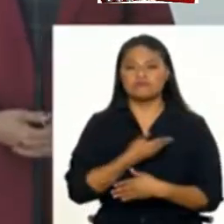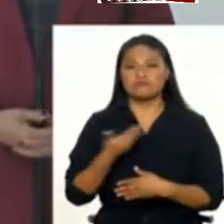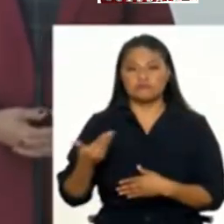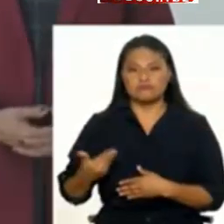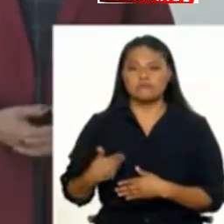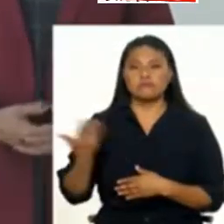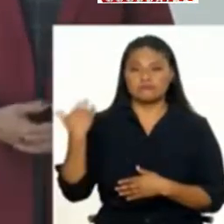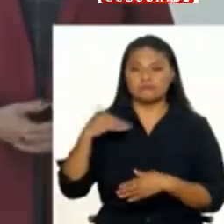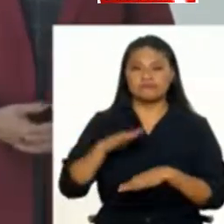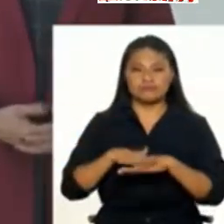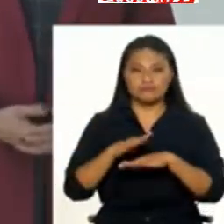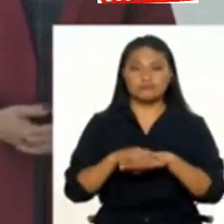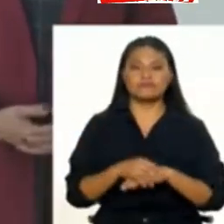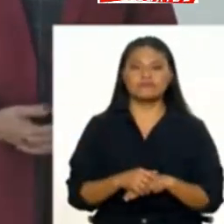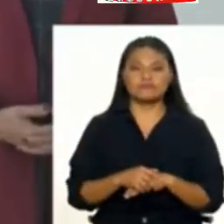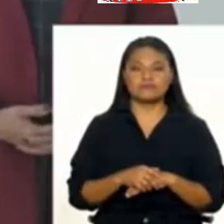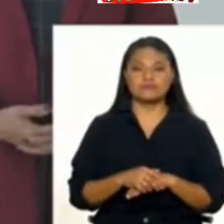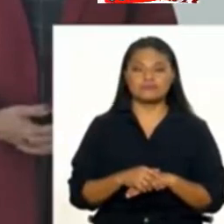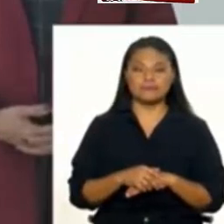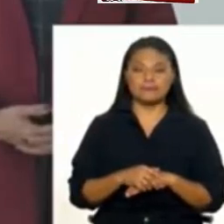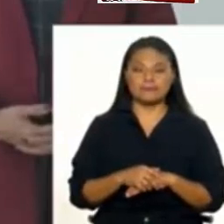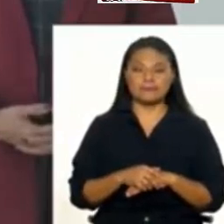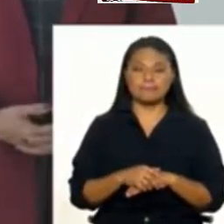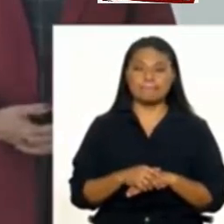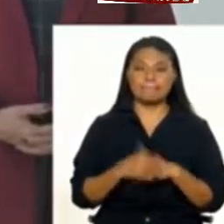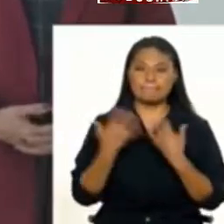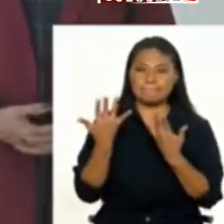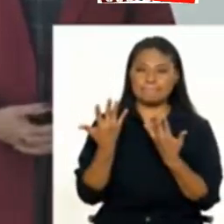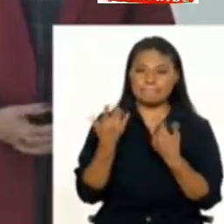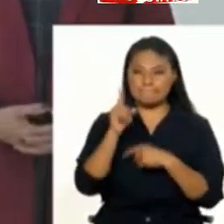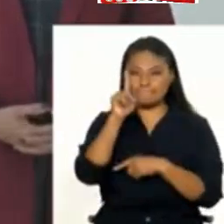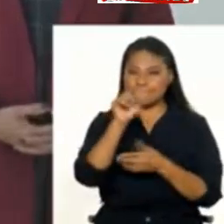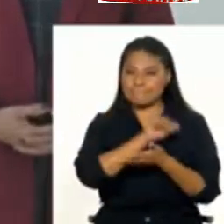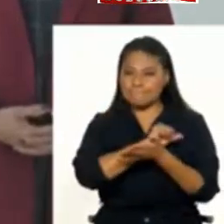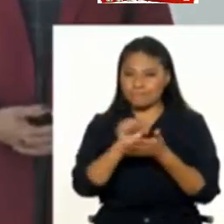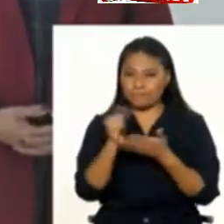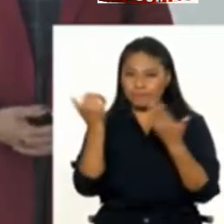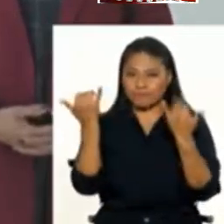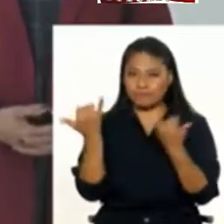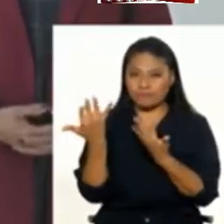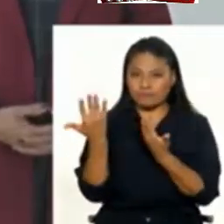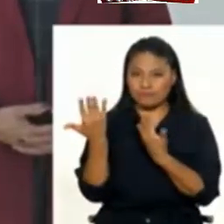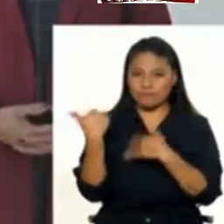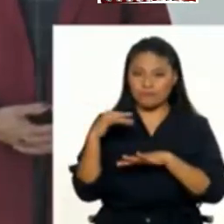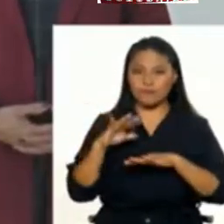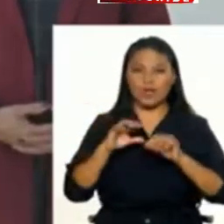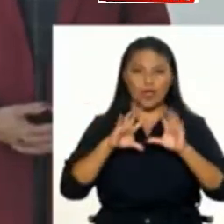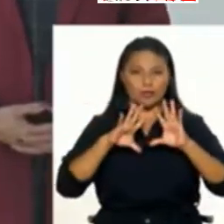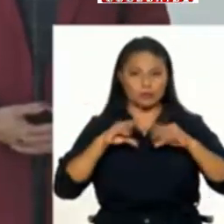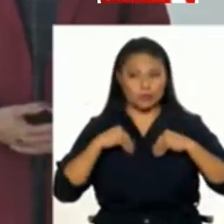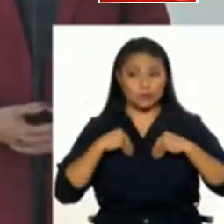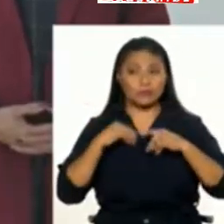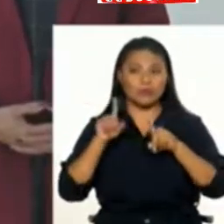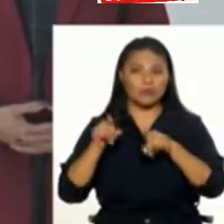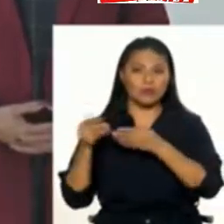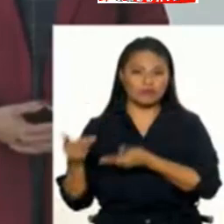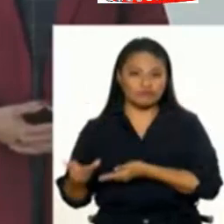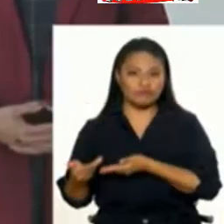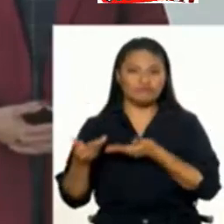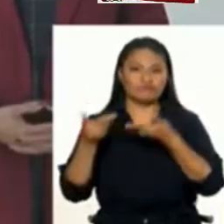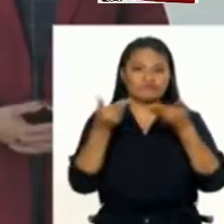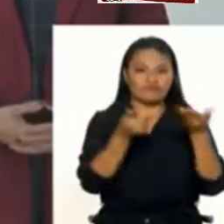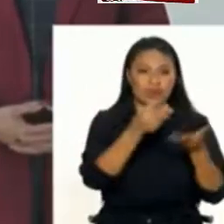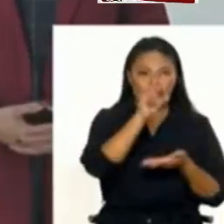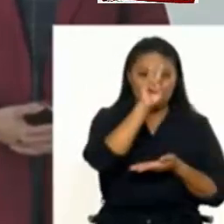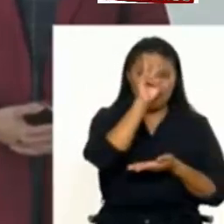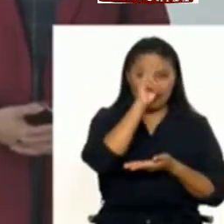a pensar qué consecuencias traería un debilitamiento de la Alianza del Pacífico y finalmente su muerte,